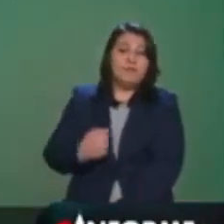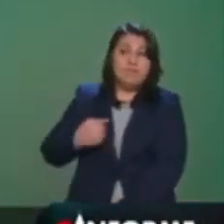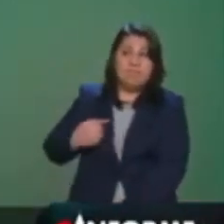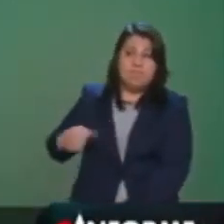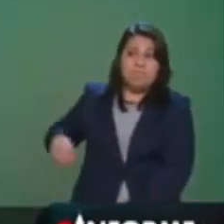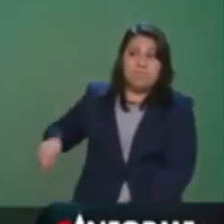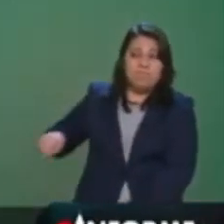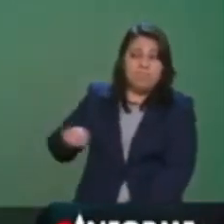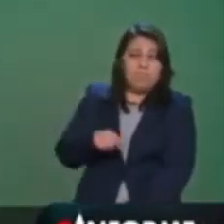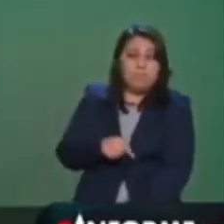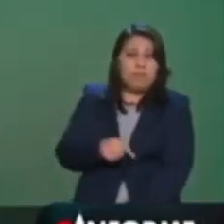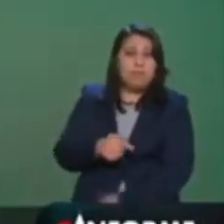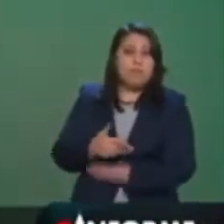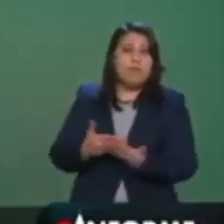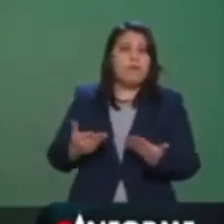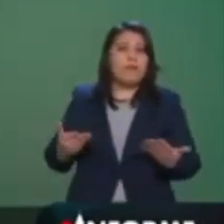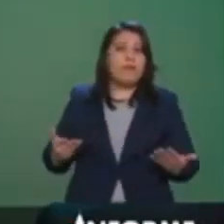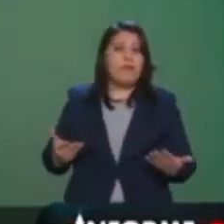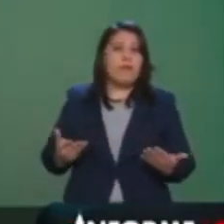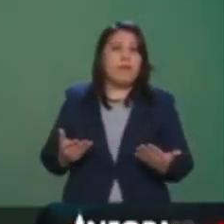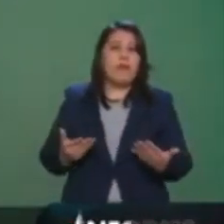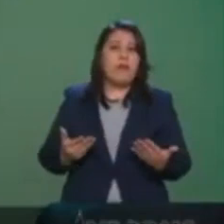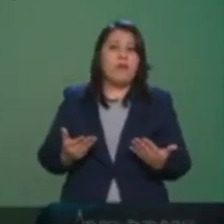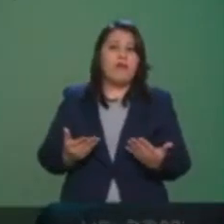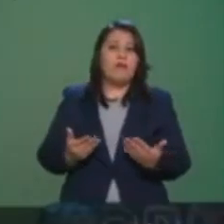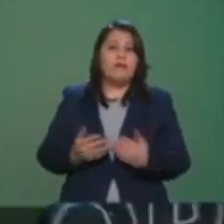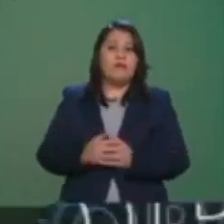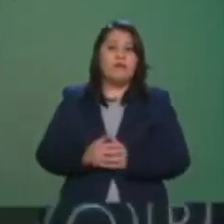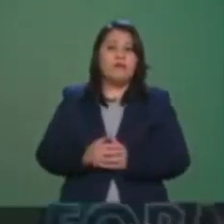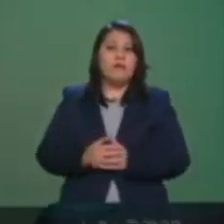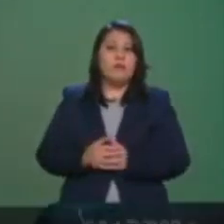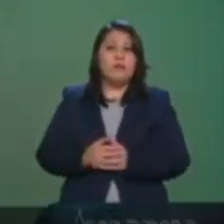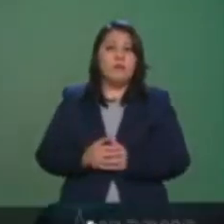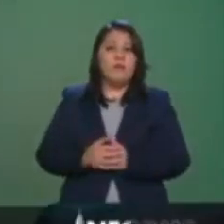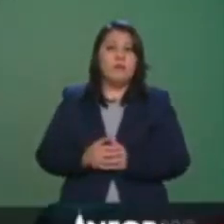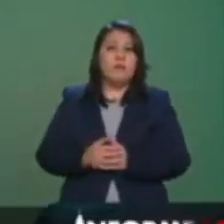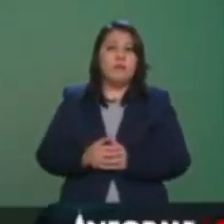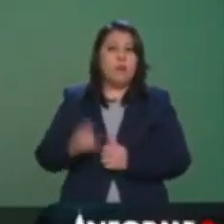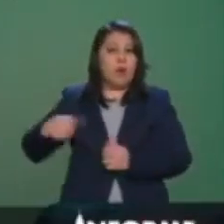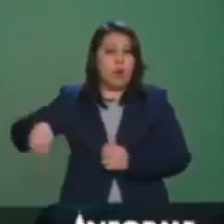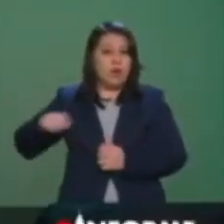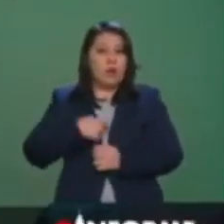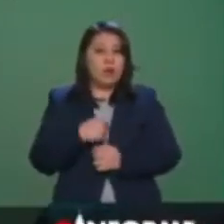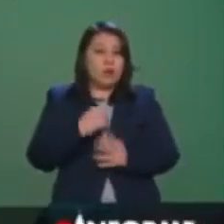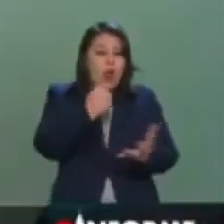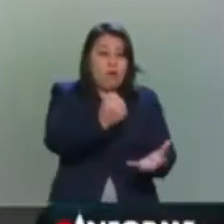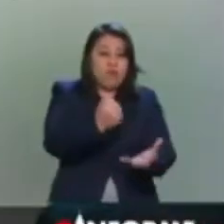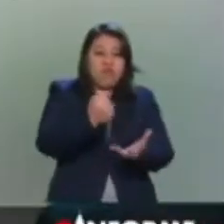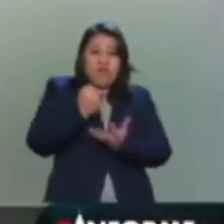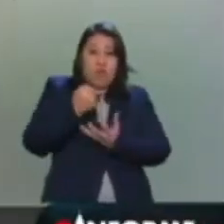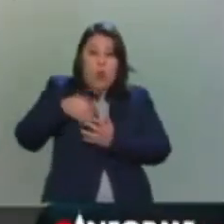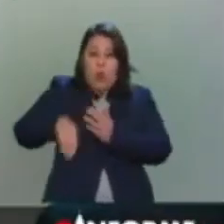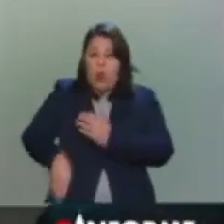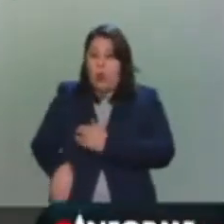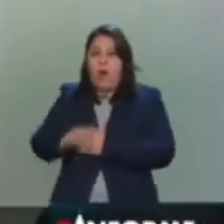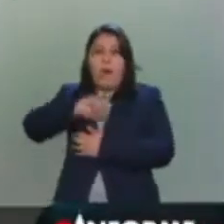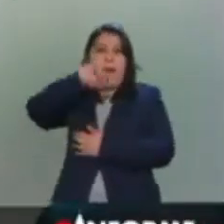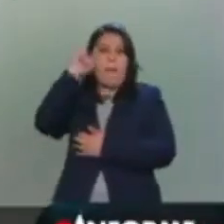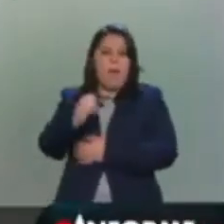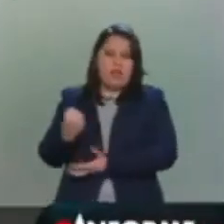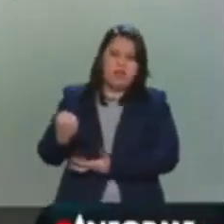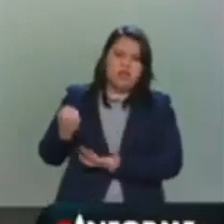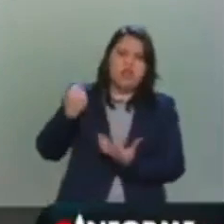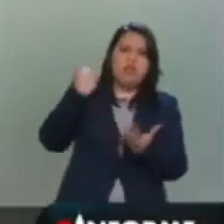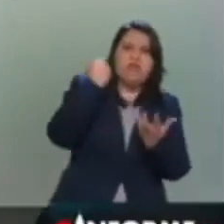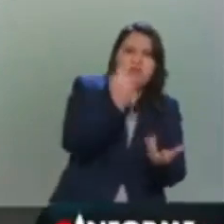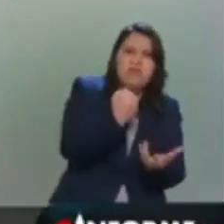no les dejamos de entregar esos fondos. Nunca.